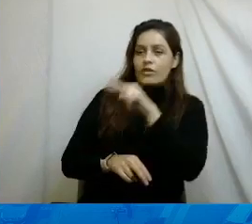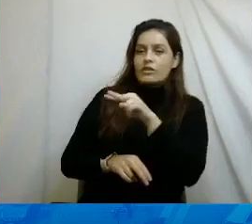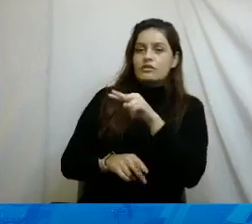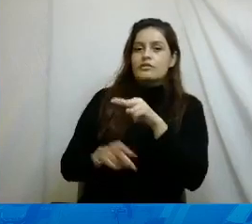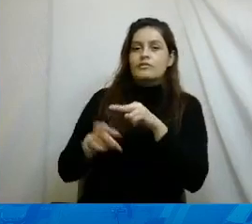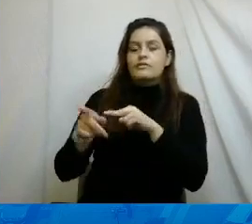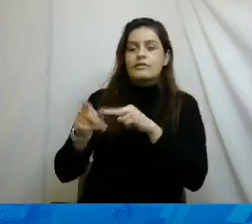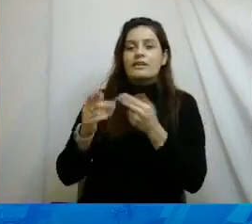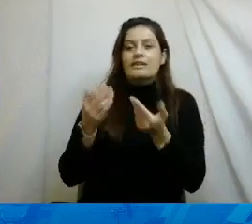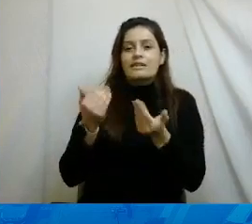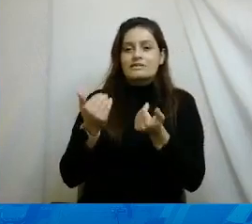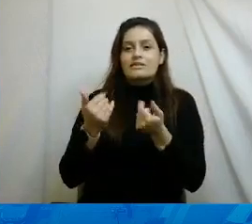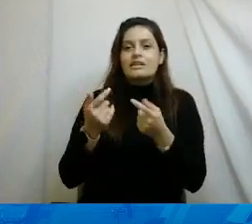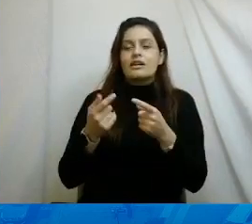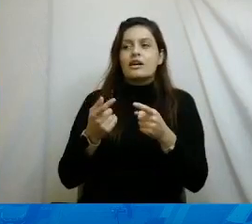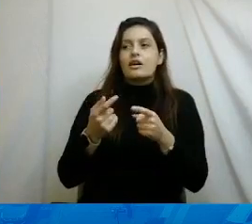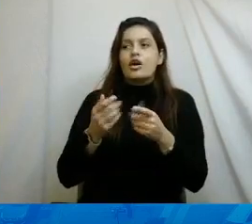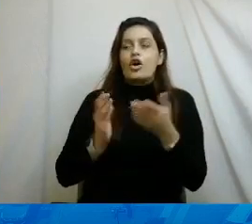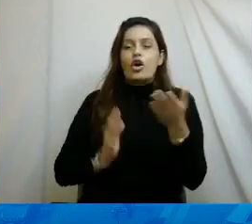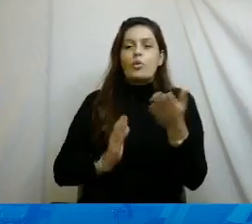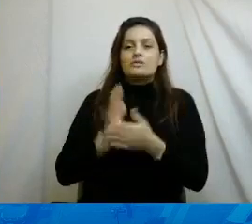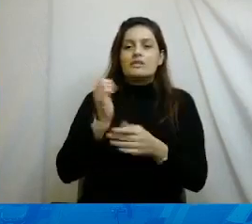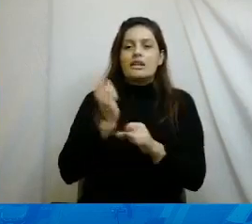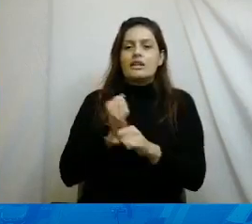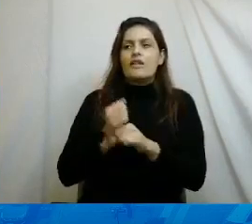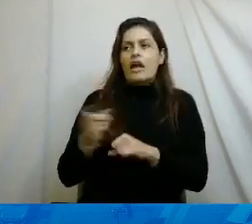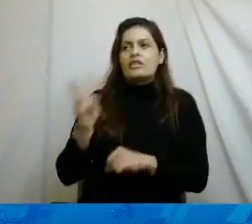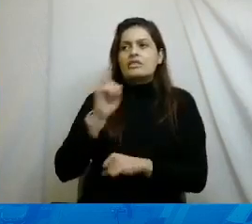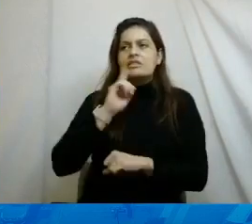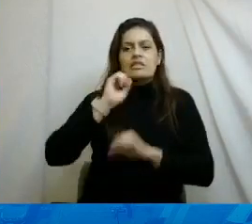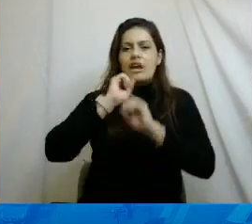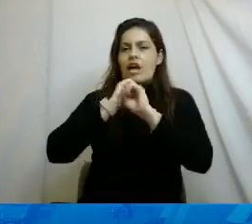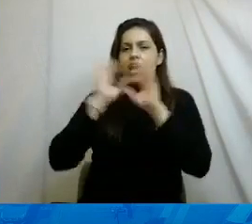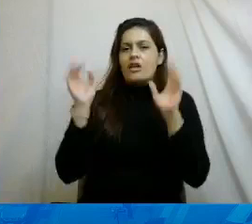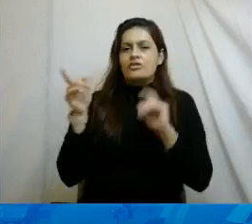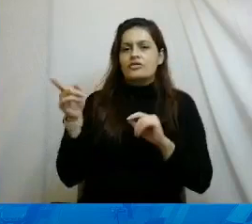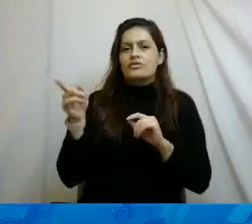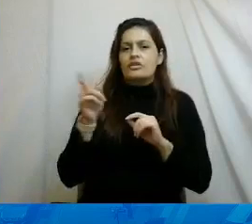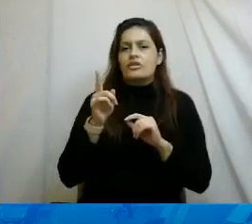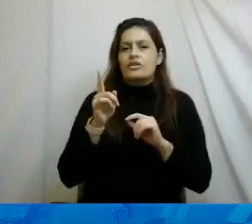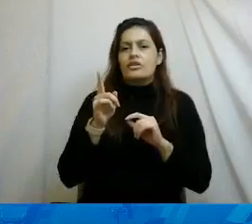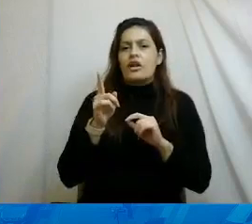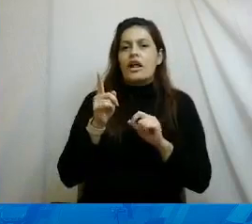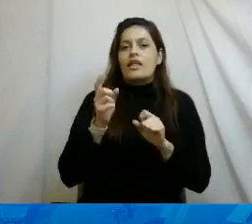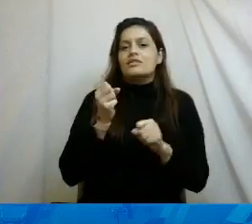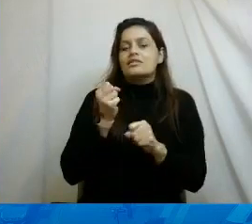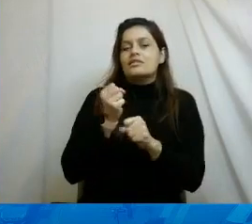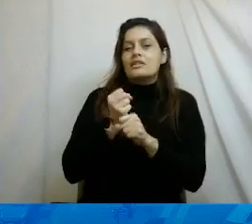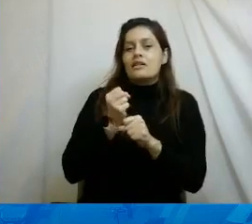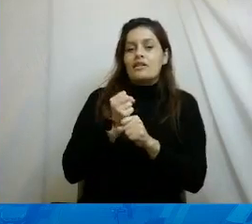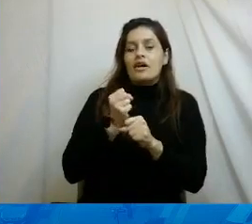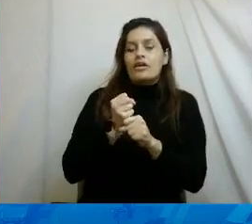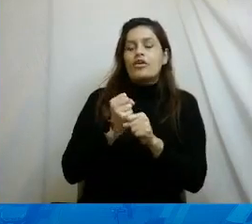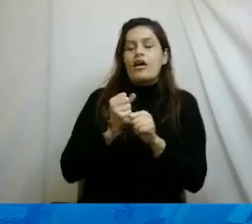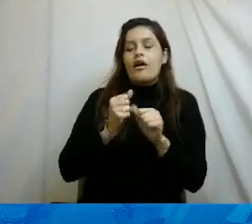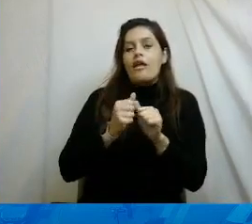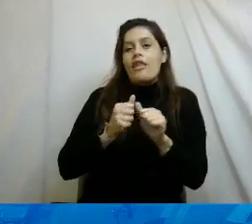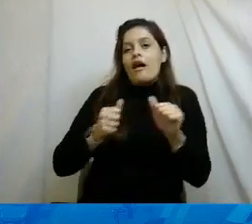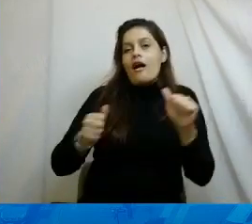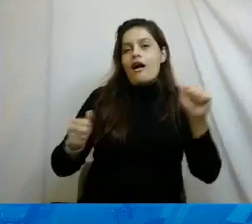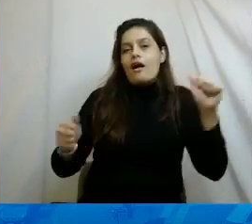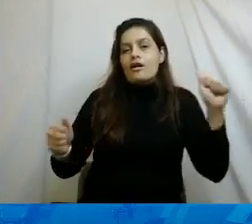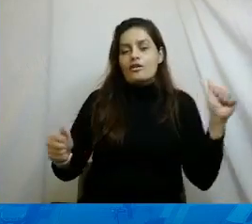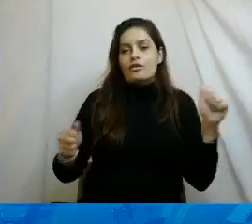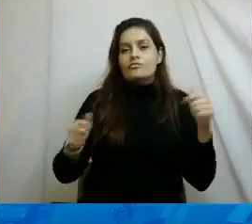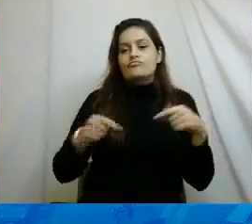poder ir trabajándolo, pero ellos lo tienen súper claro. Tienen súper claro que es un trabajo largo porque se tiene que ver a la